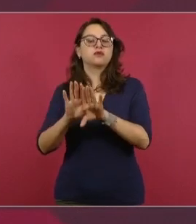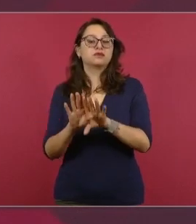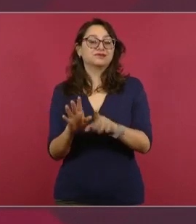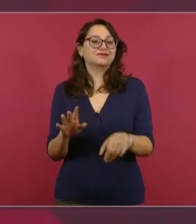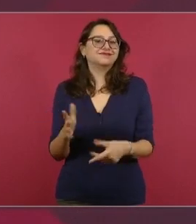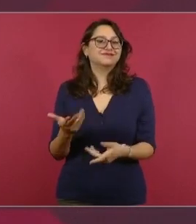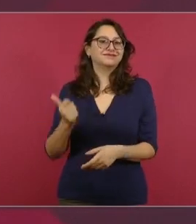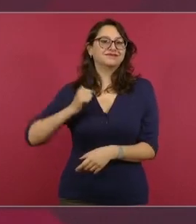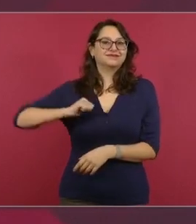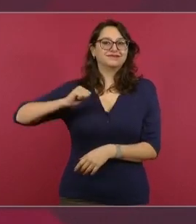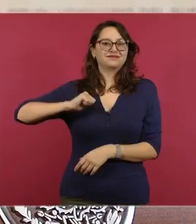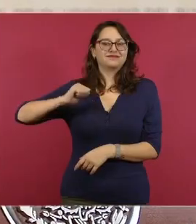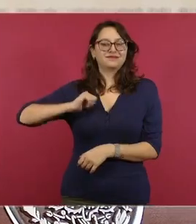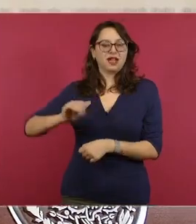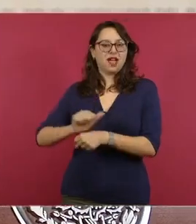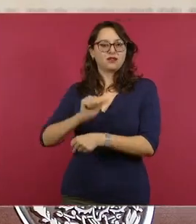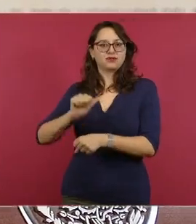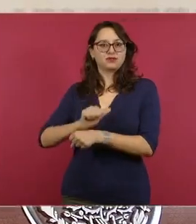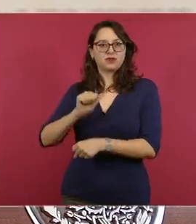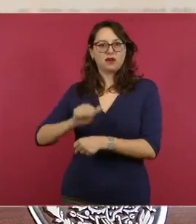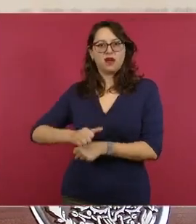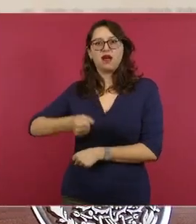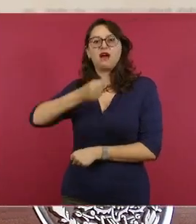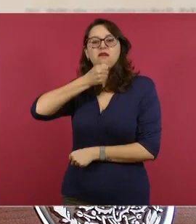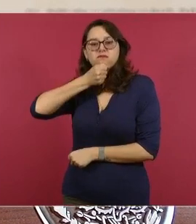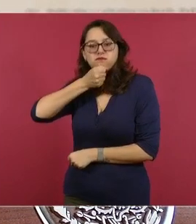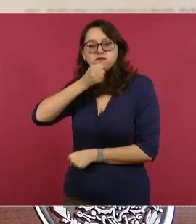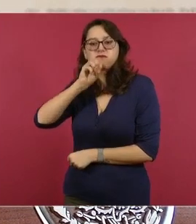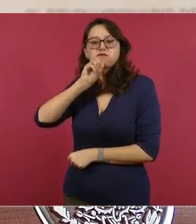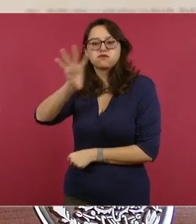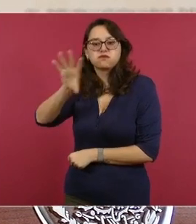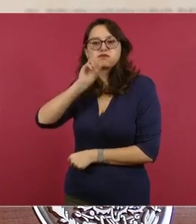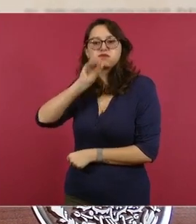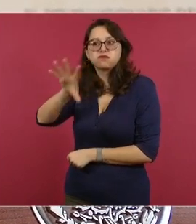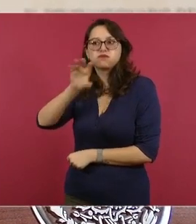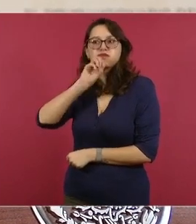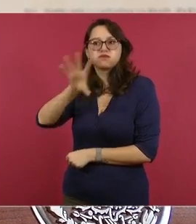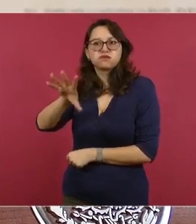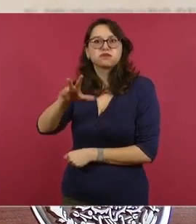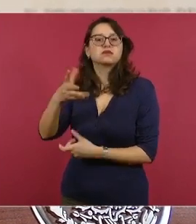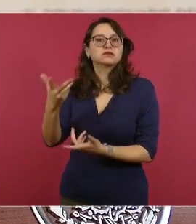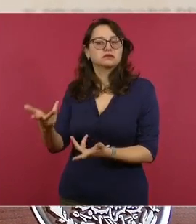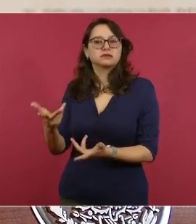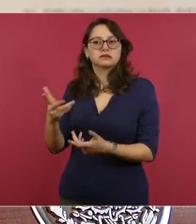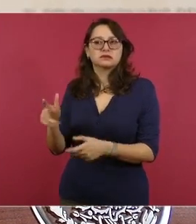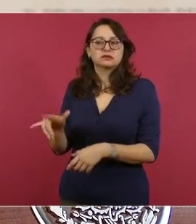perifoneo, de todas maneras quiero transmitirlo, a ver si lo tienen.